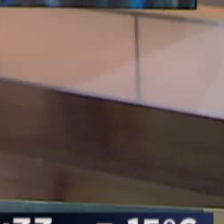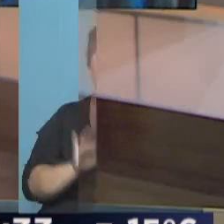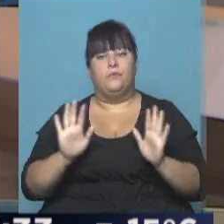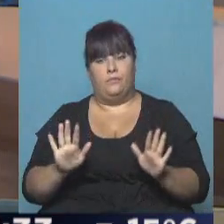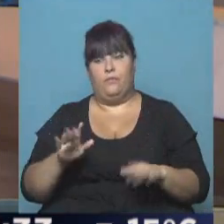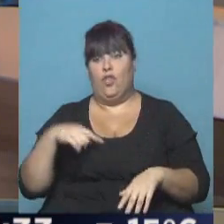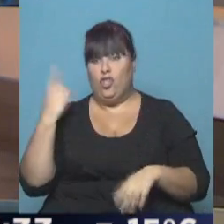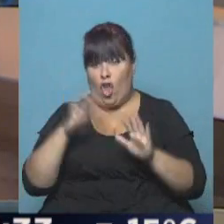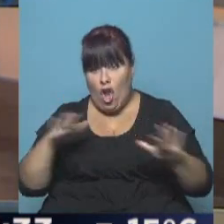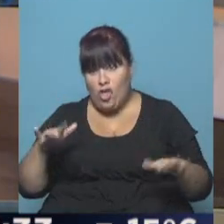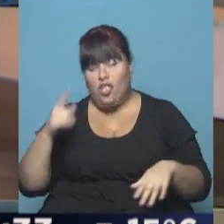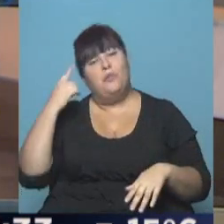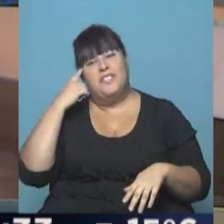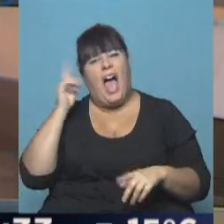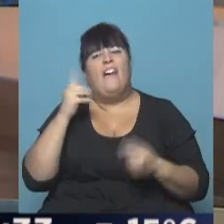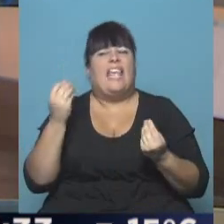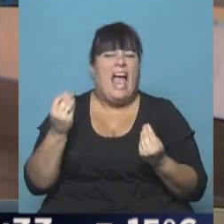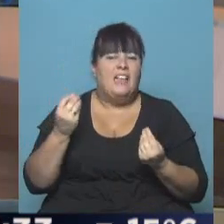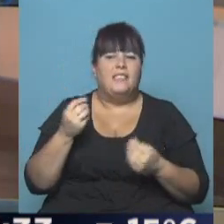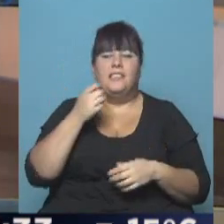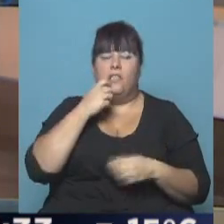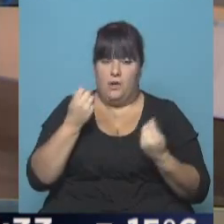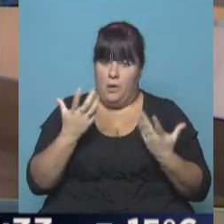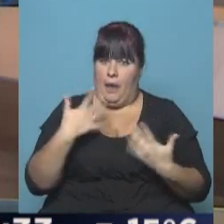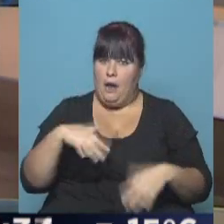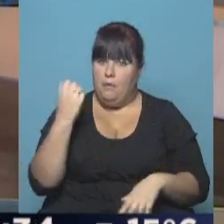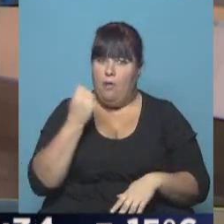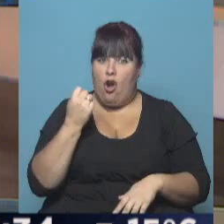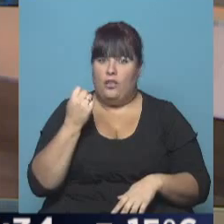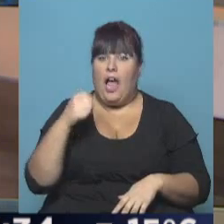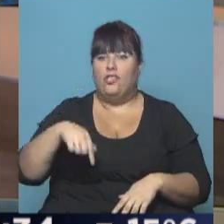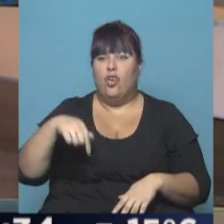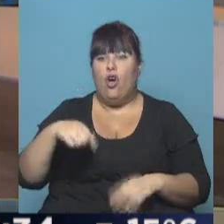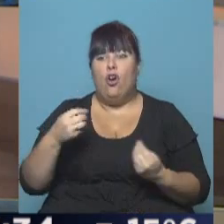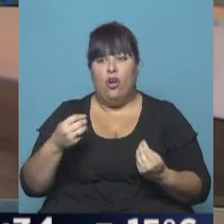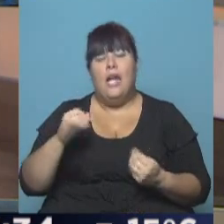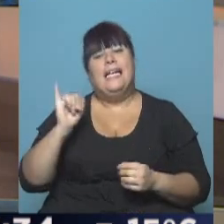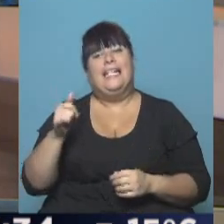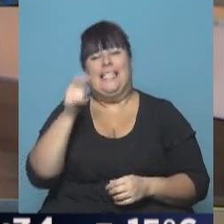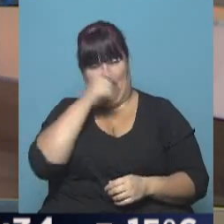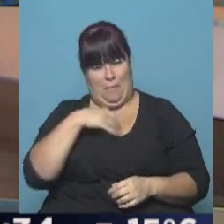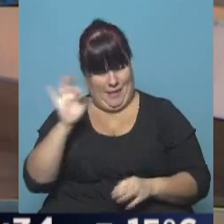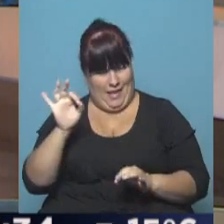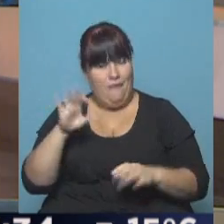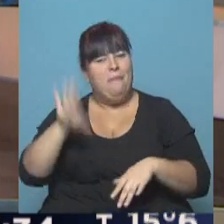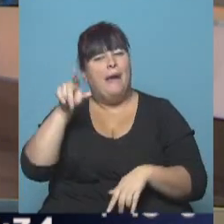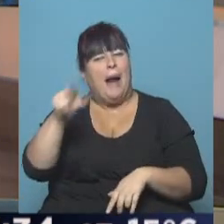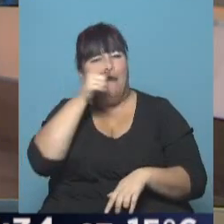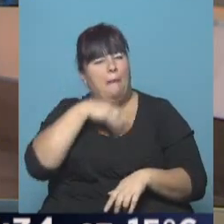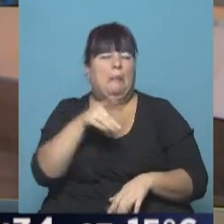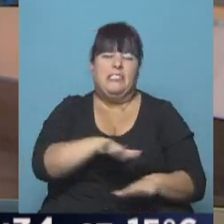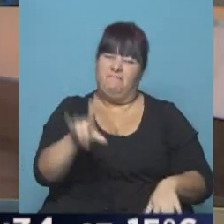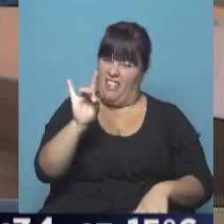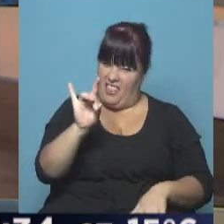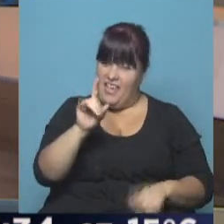A ver, no todos los chicos quizás tengan ni idea de lo que están haciendo, el valor que tiene la jornada de hoy. Sí los papás, me parece que es un acto más para los papás que para los